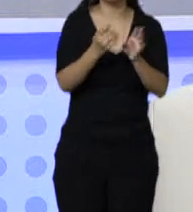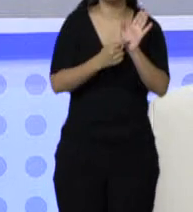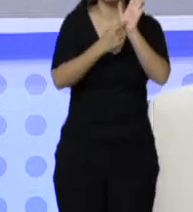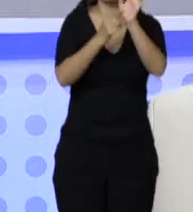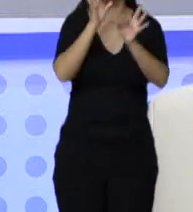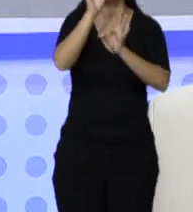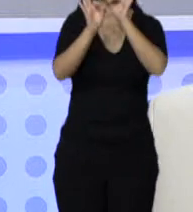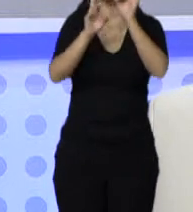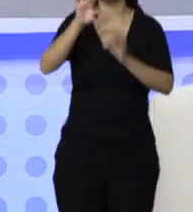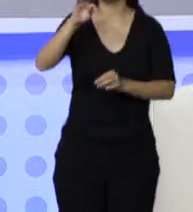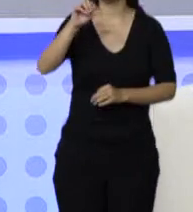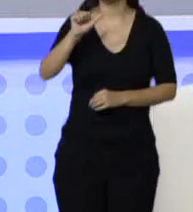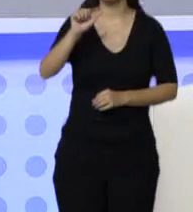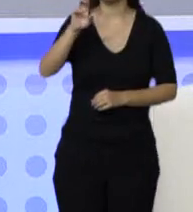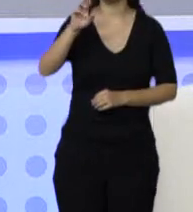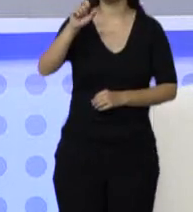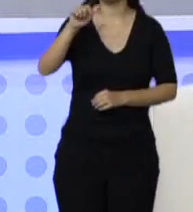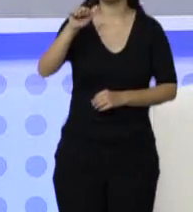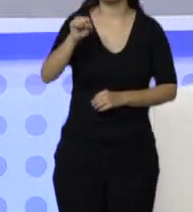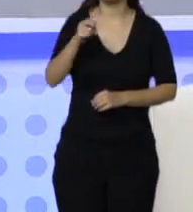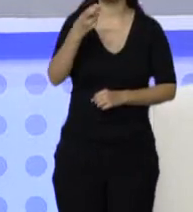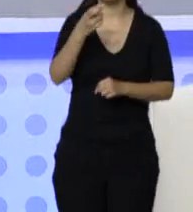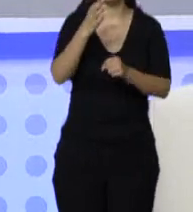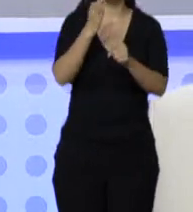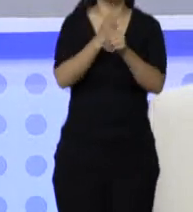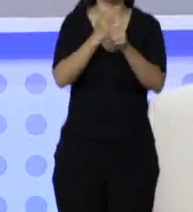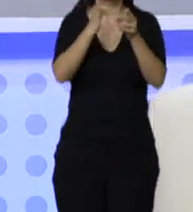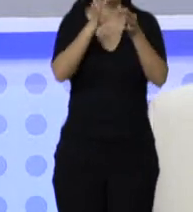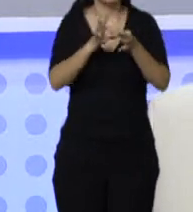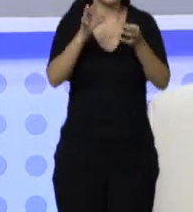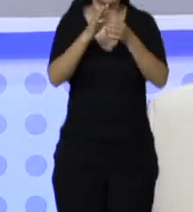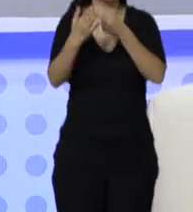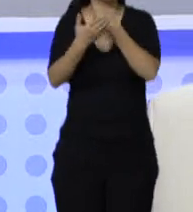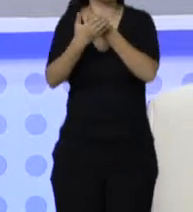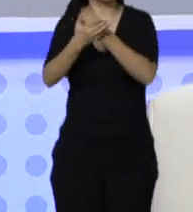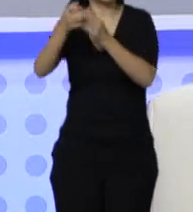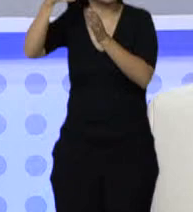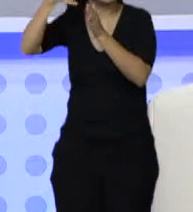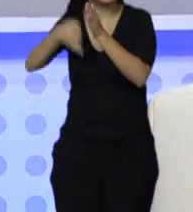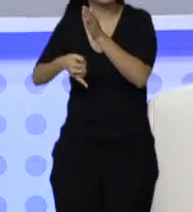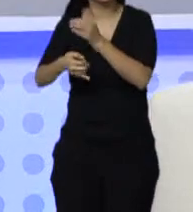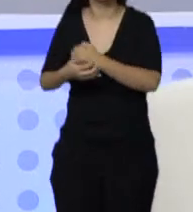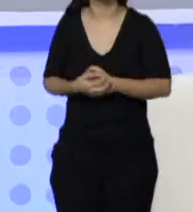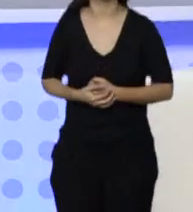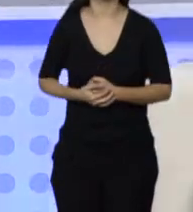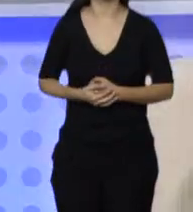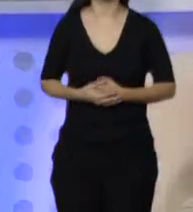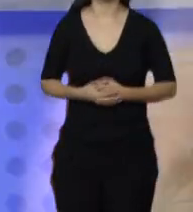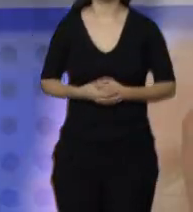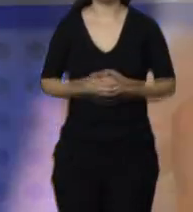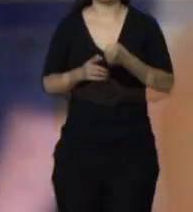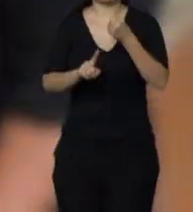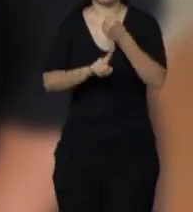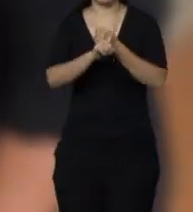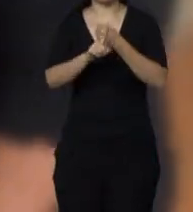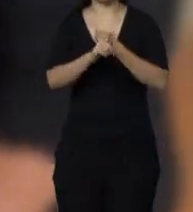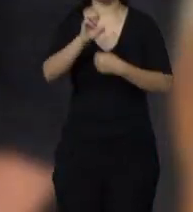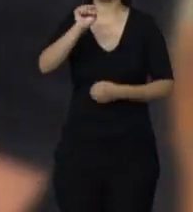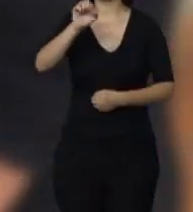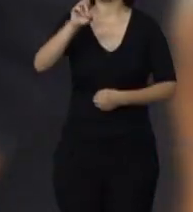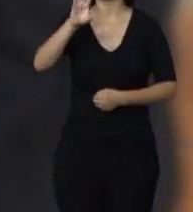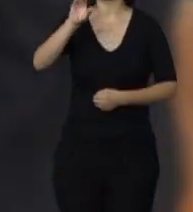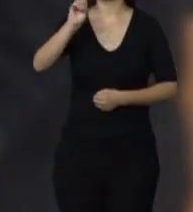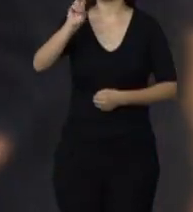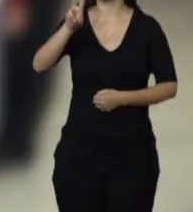rita contrarias a manera de contexto y empezamos a platicar un poco del tema entre las consecuencias del sars kof 2